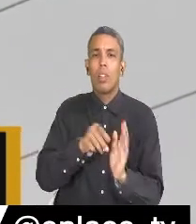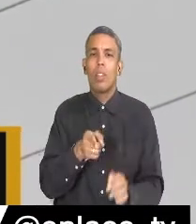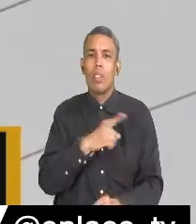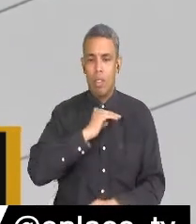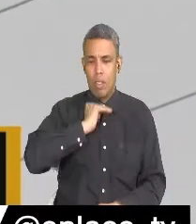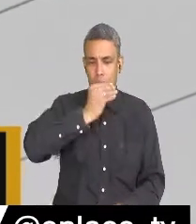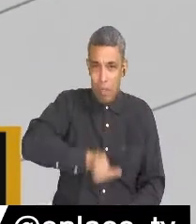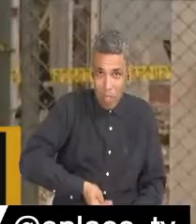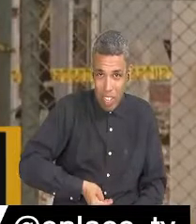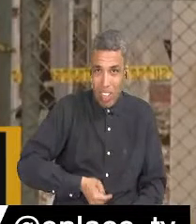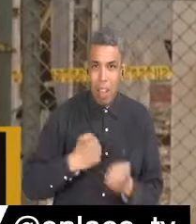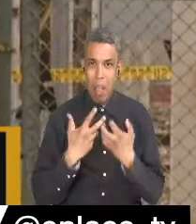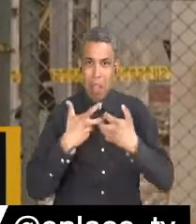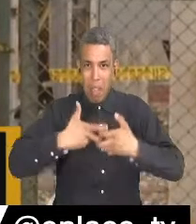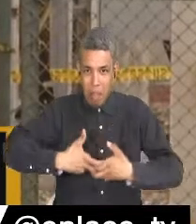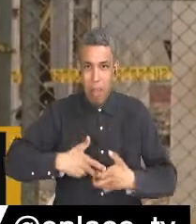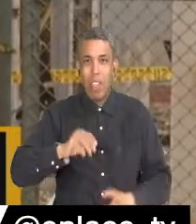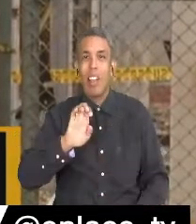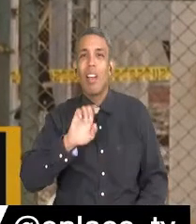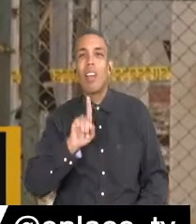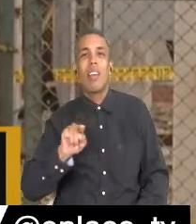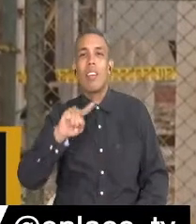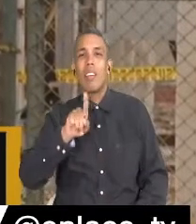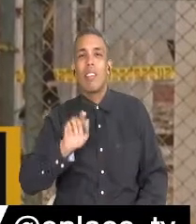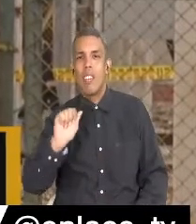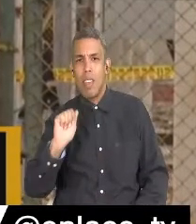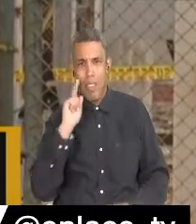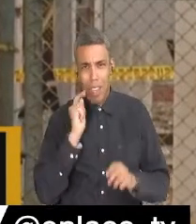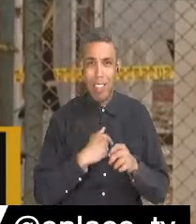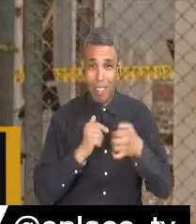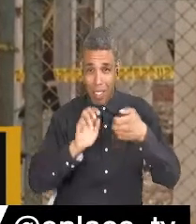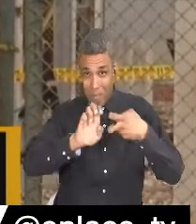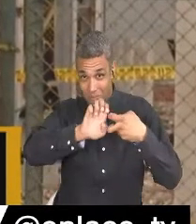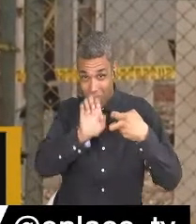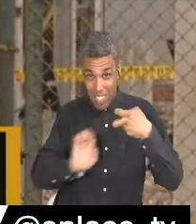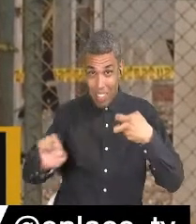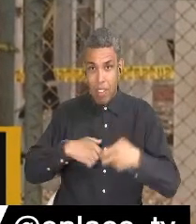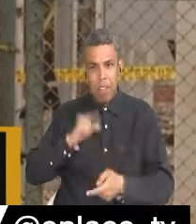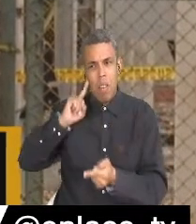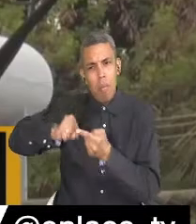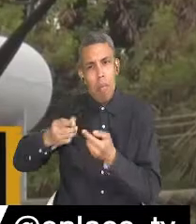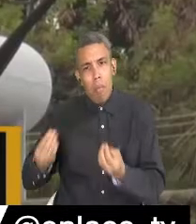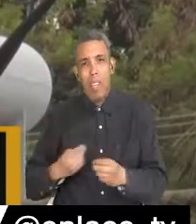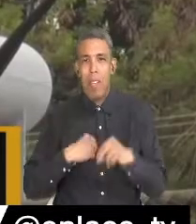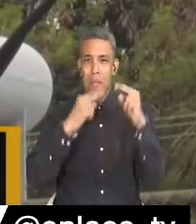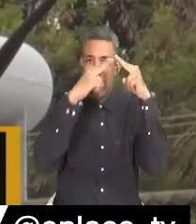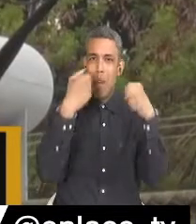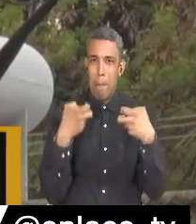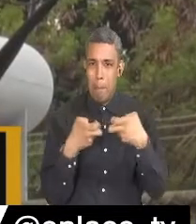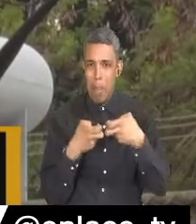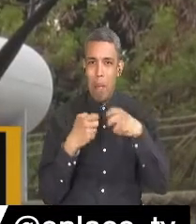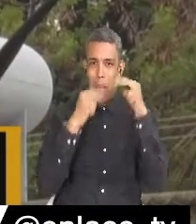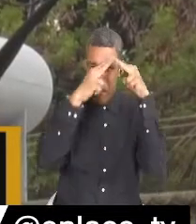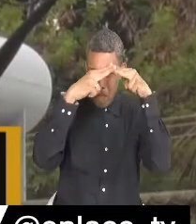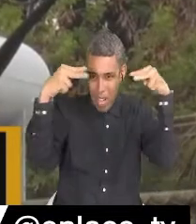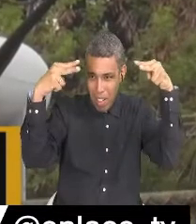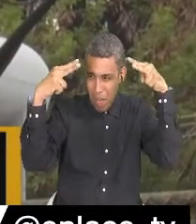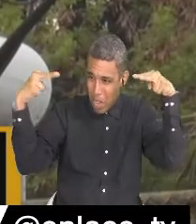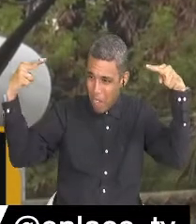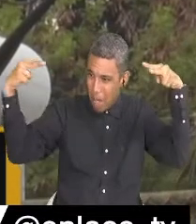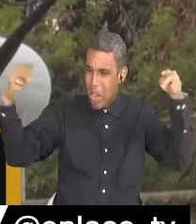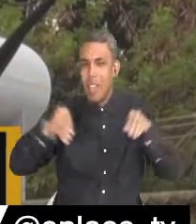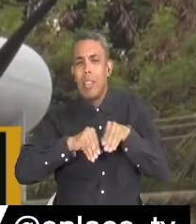millones de pesos. Estas inversiones permitirán mejorar la confiabilidad y calidad del servicio de energía eléctrica de los 23 mil